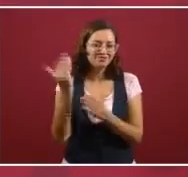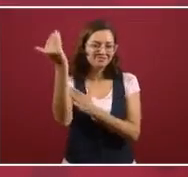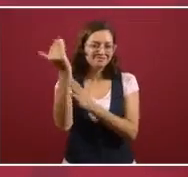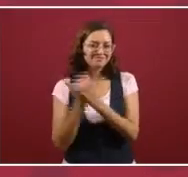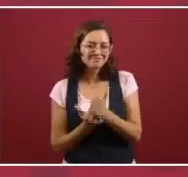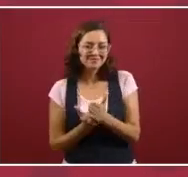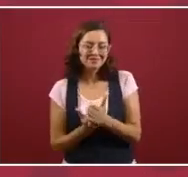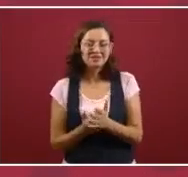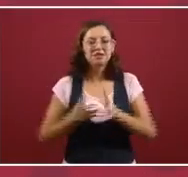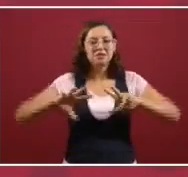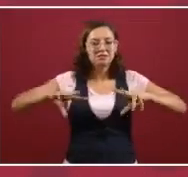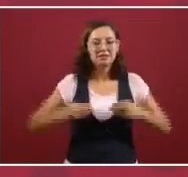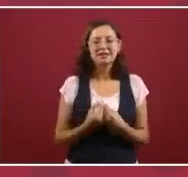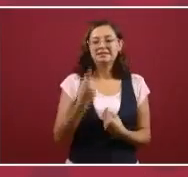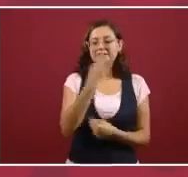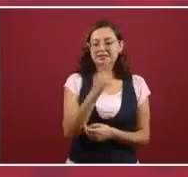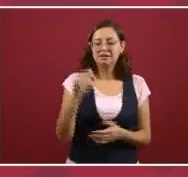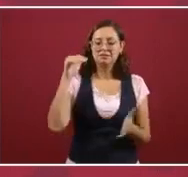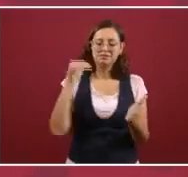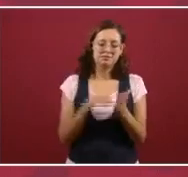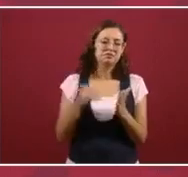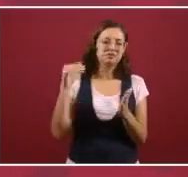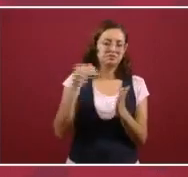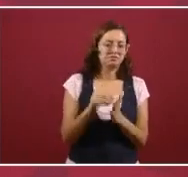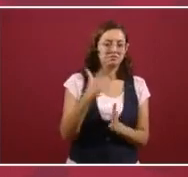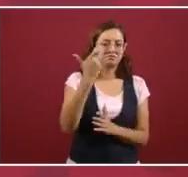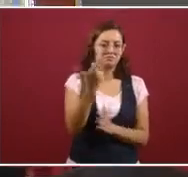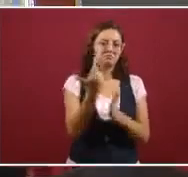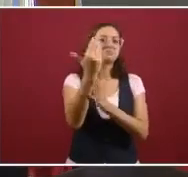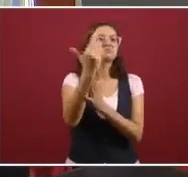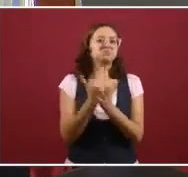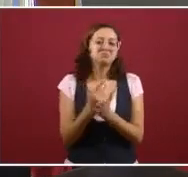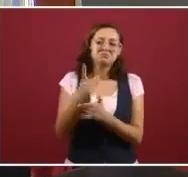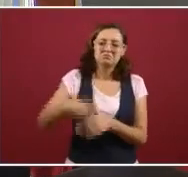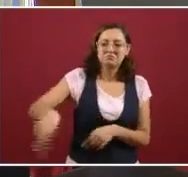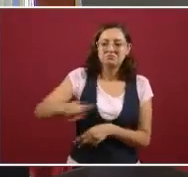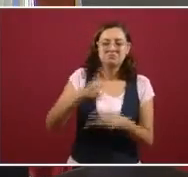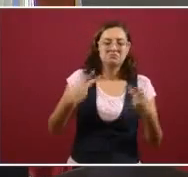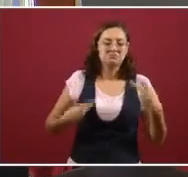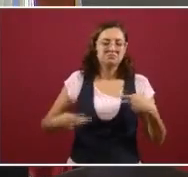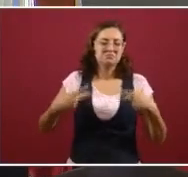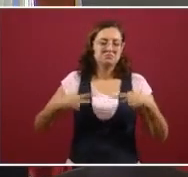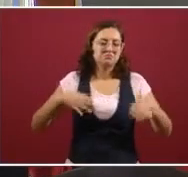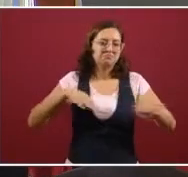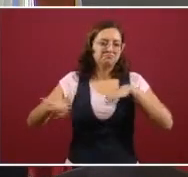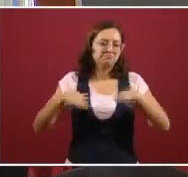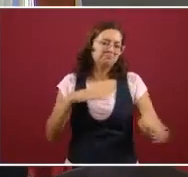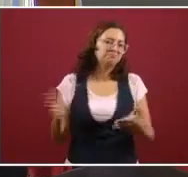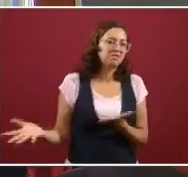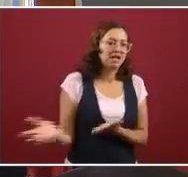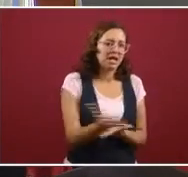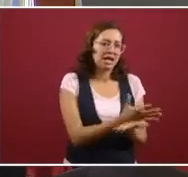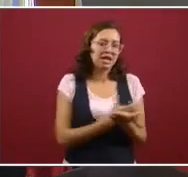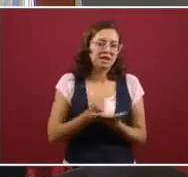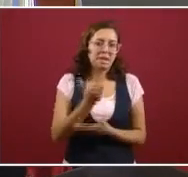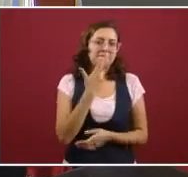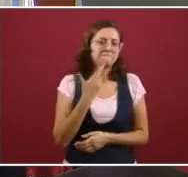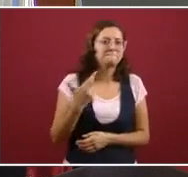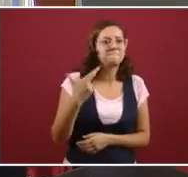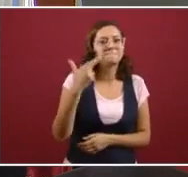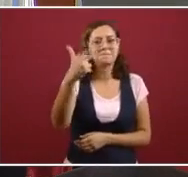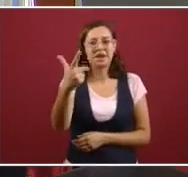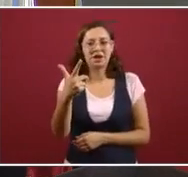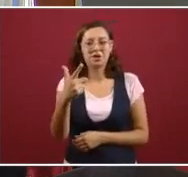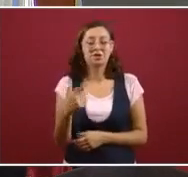de 100,000 millones de pesos más para los trabajadores mexicanos. Eso quiere decir que una disminución en las comisiones